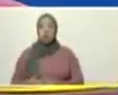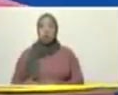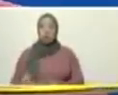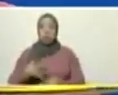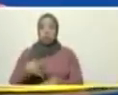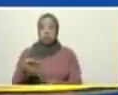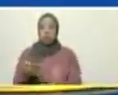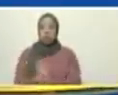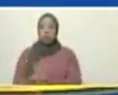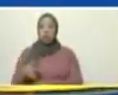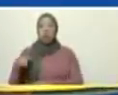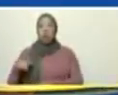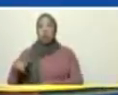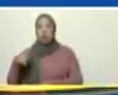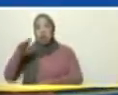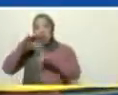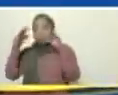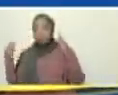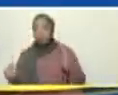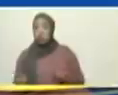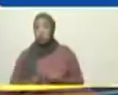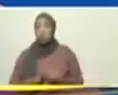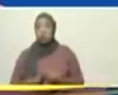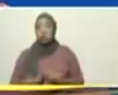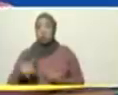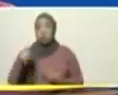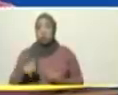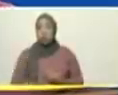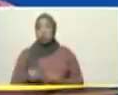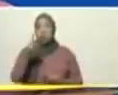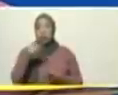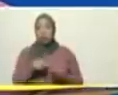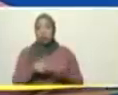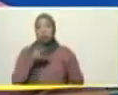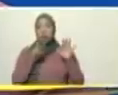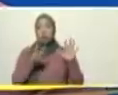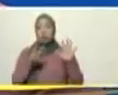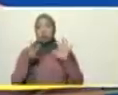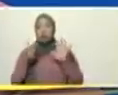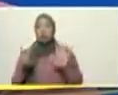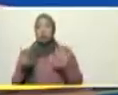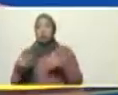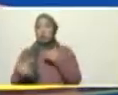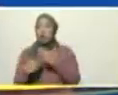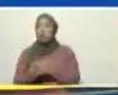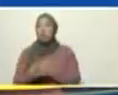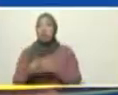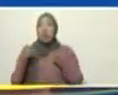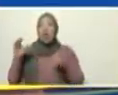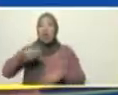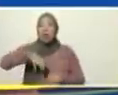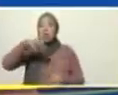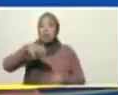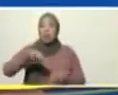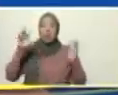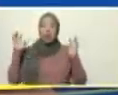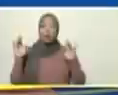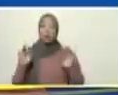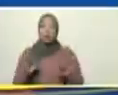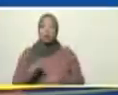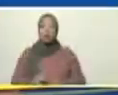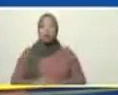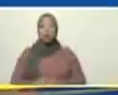enterarnos y poder contarle al mundo que hay cientos de agentes del Estado condenados por violación a los derechos